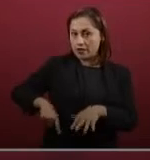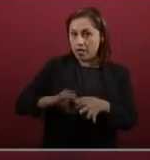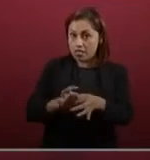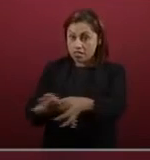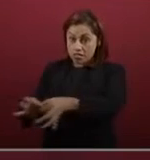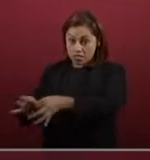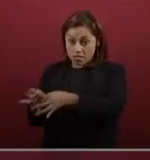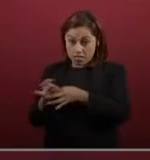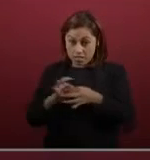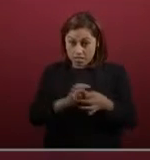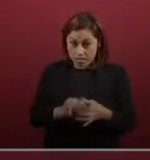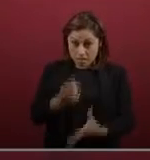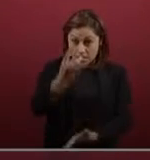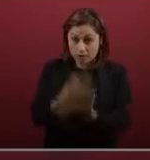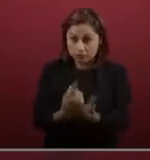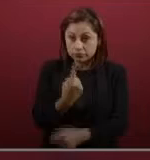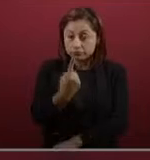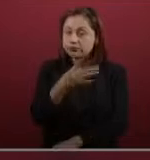que